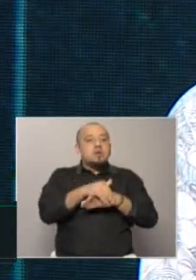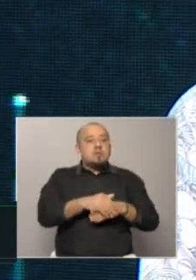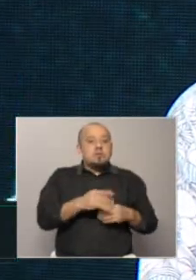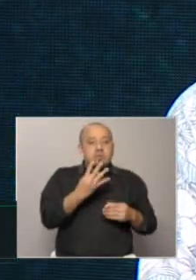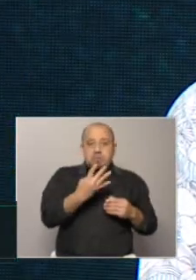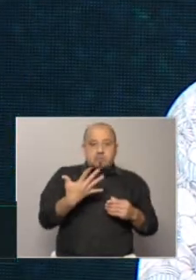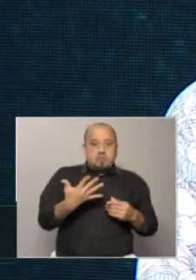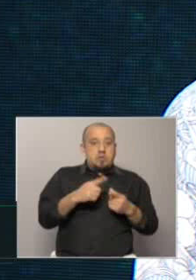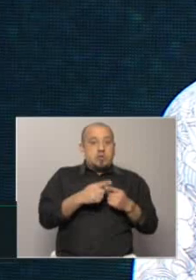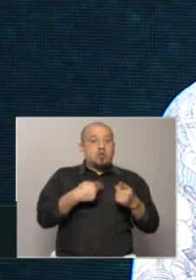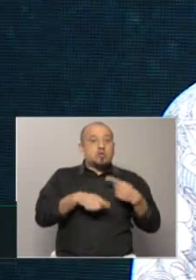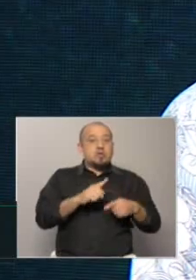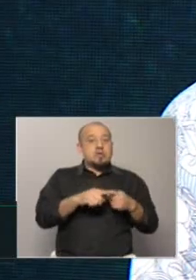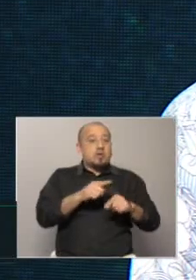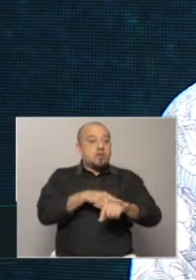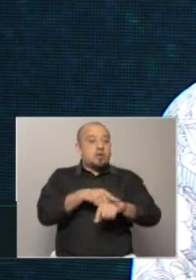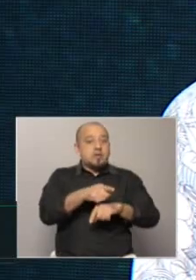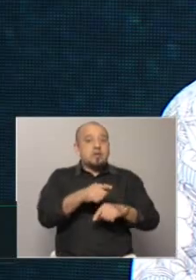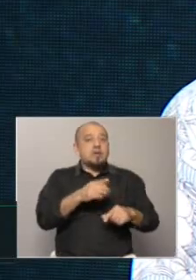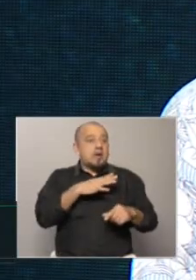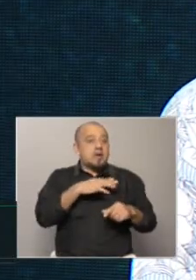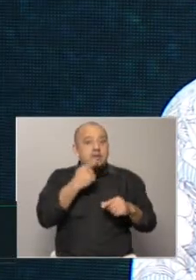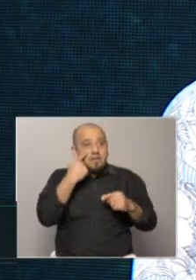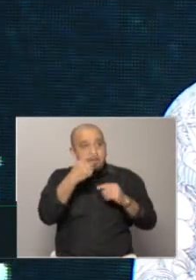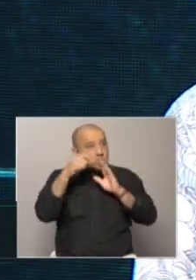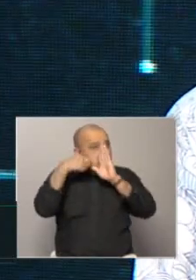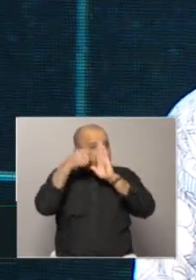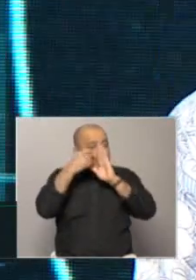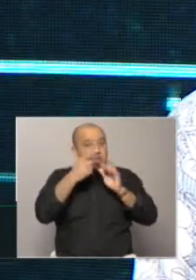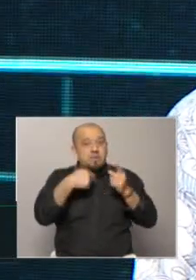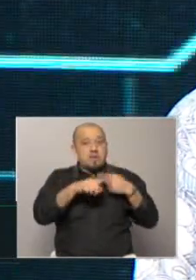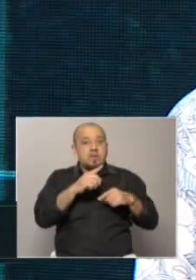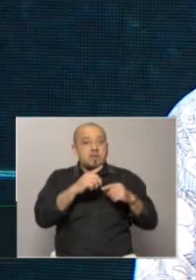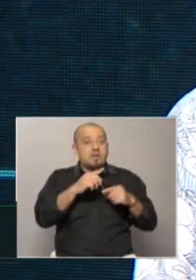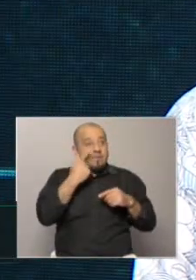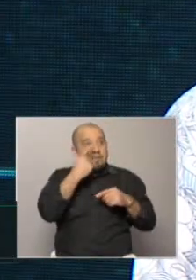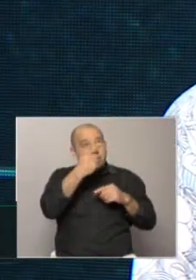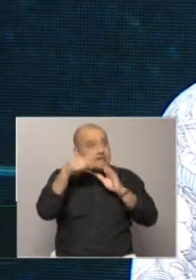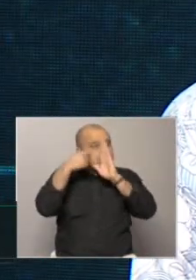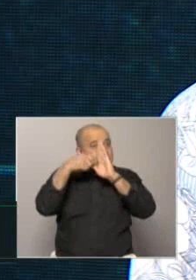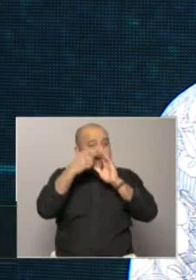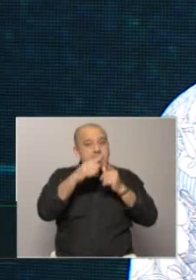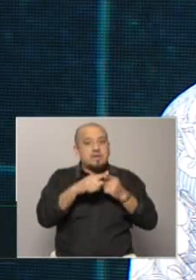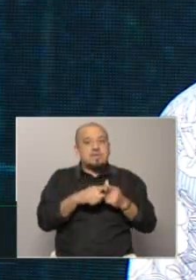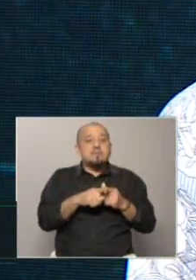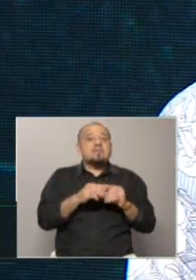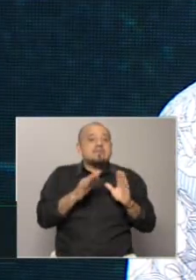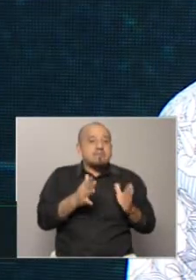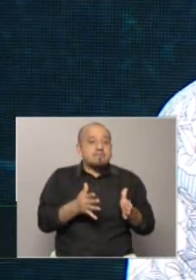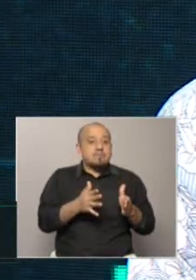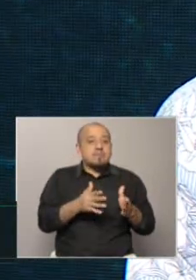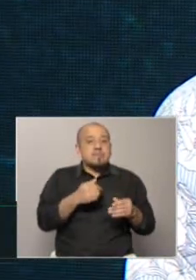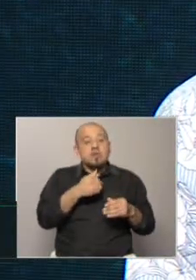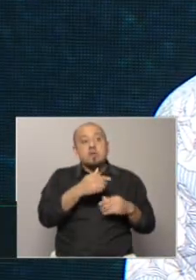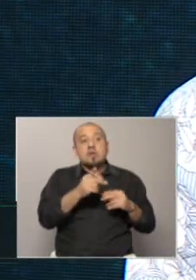cinco colegas nada más. Uh-huh. O sea que estábamos acostumbrados a ver cine sin gente. Uh-huh. Pero ver cine, en definitiva, ¿no? En una sala. Y bueno, todo esto, todo